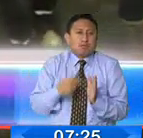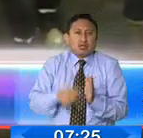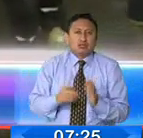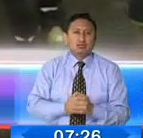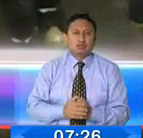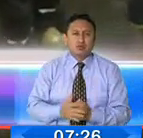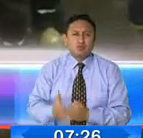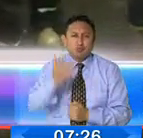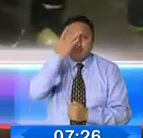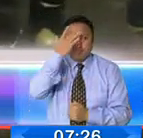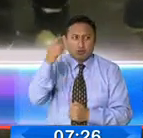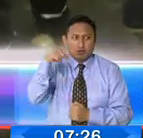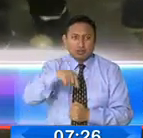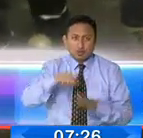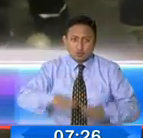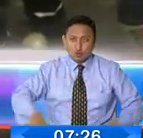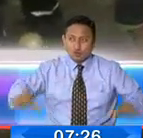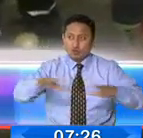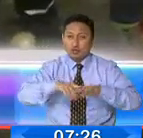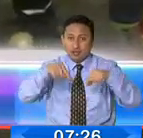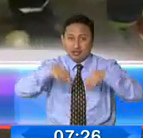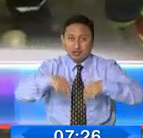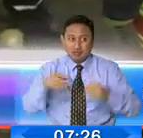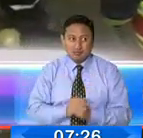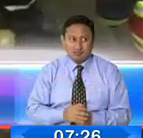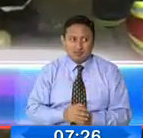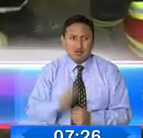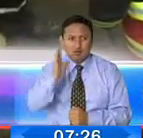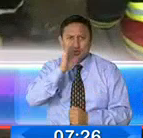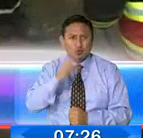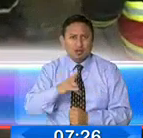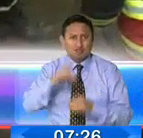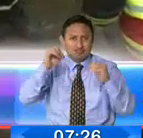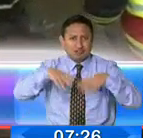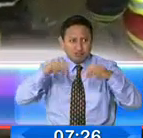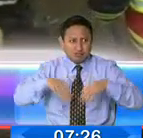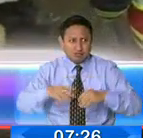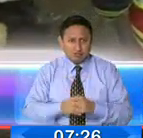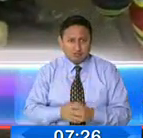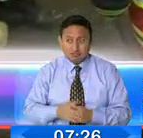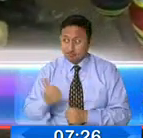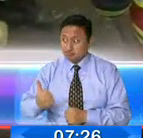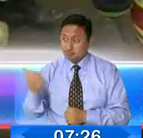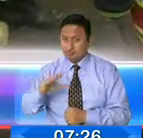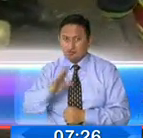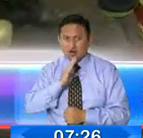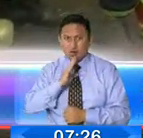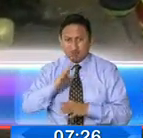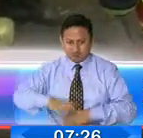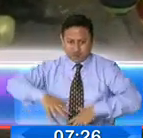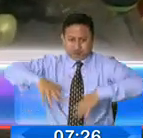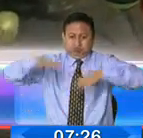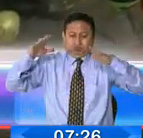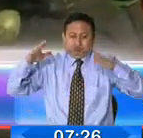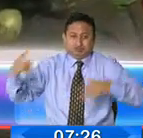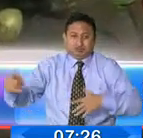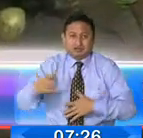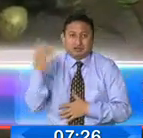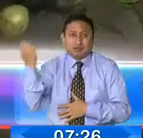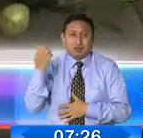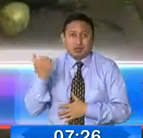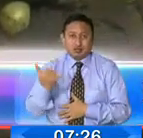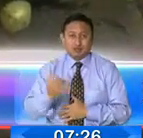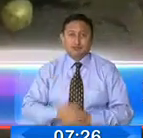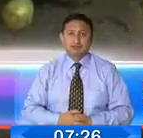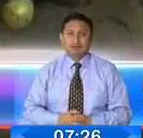porque es insólito que en un sector casi no esté lloviendo y venga todo el caudal y provoque esta emergencia que podemos